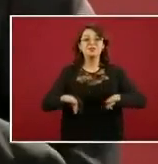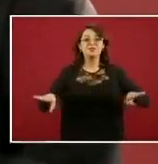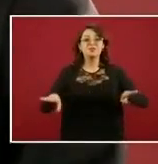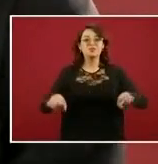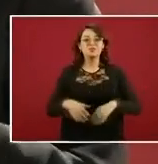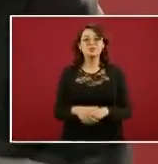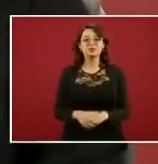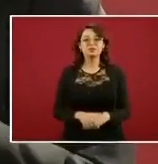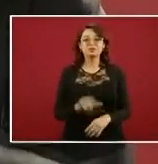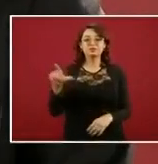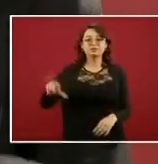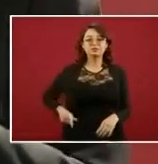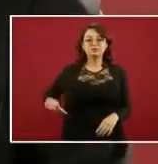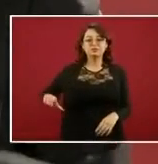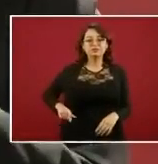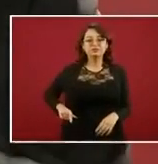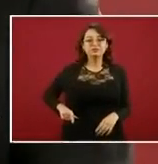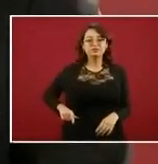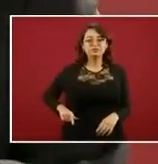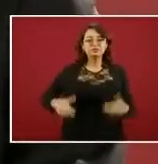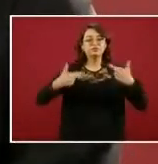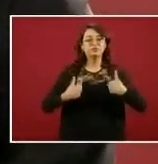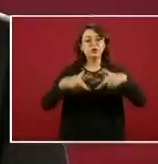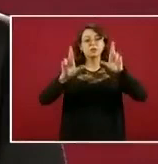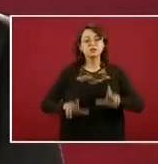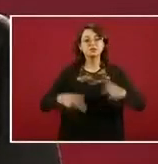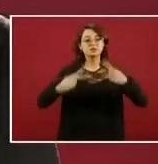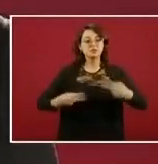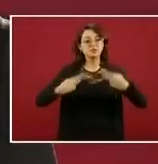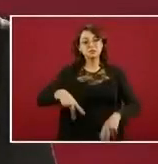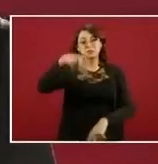gobierno es de todos los mexicanos